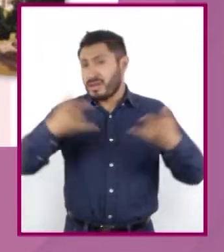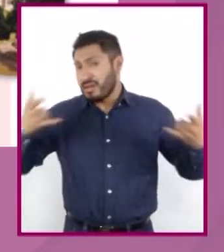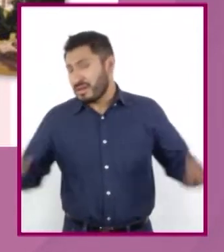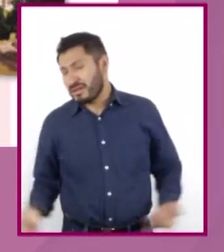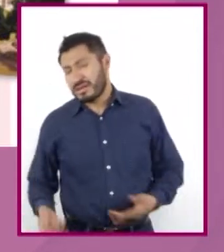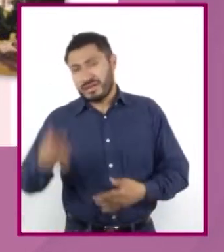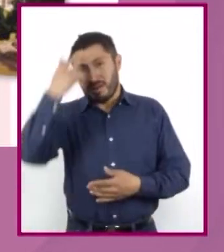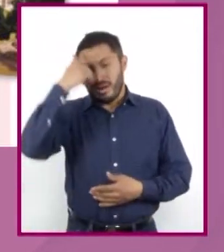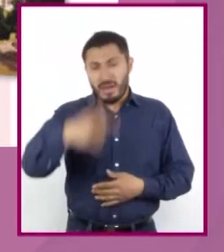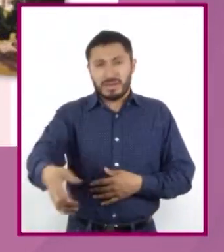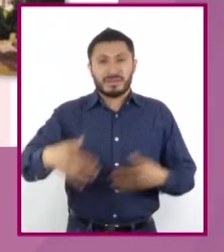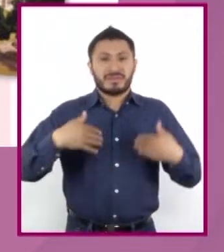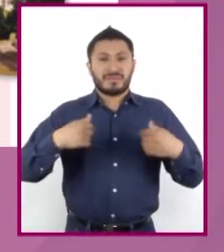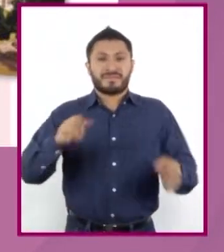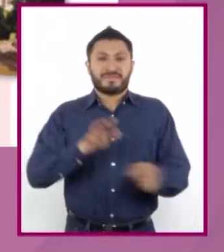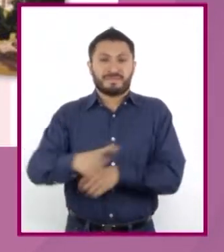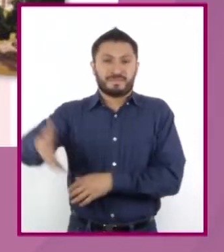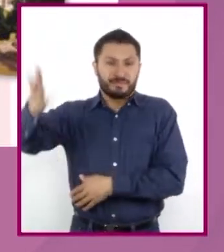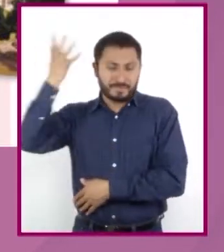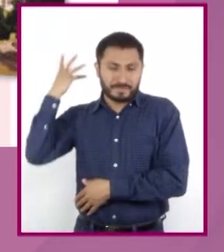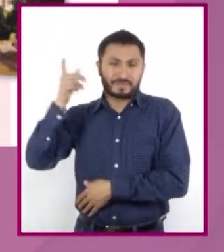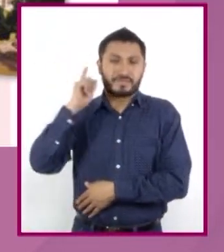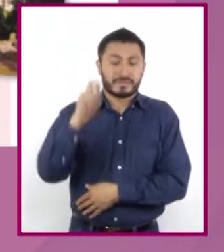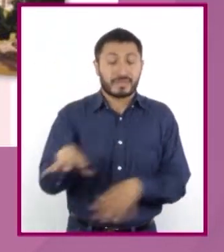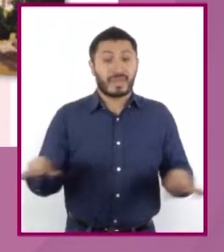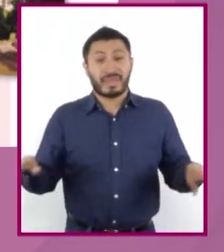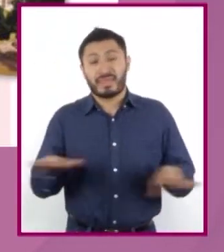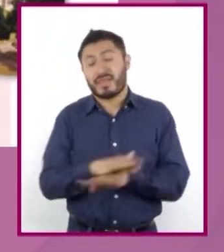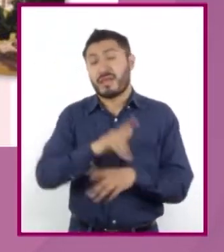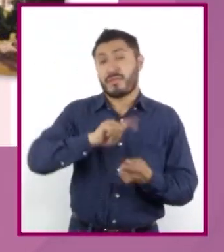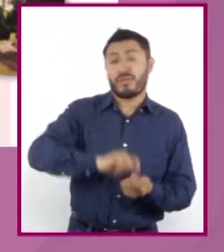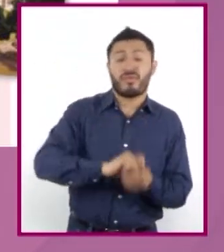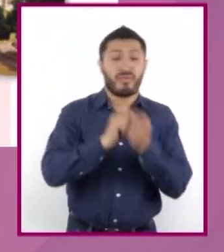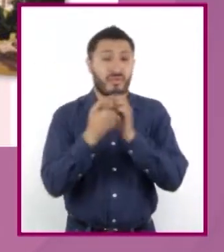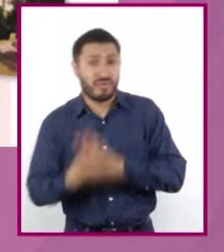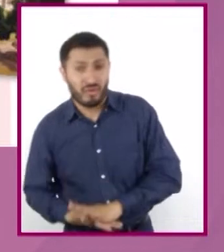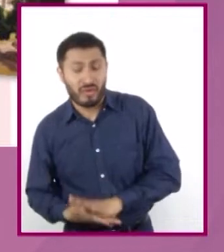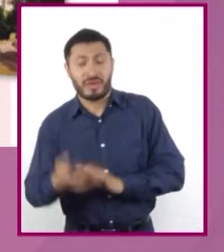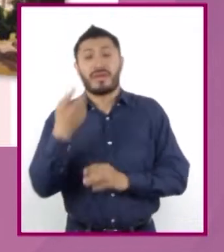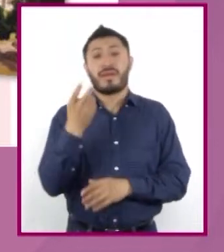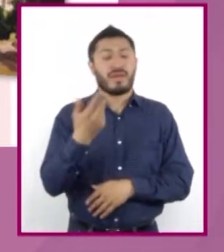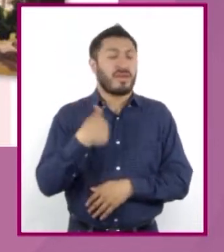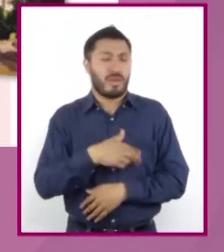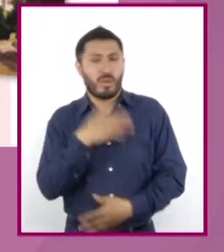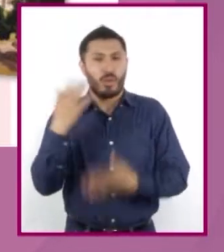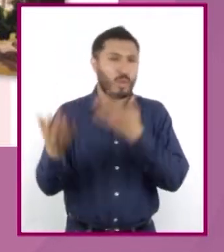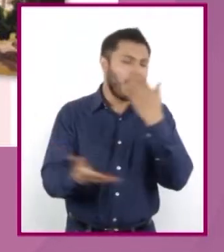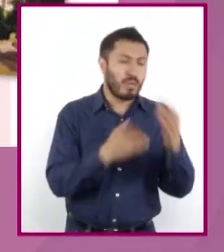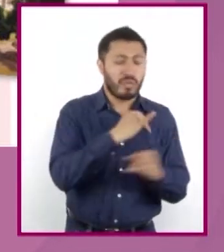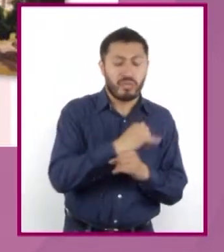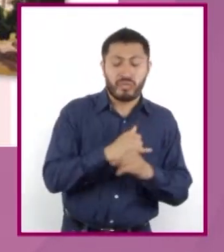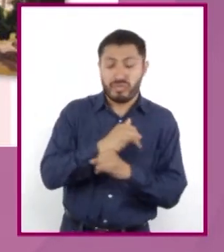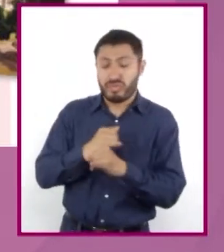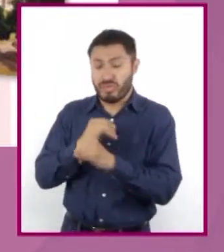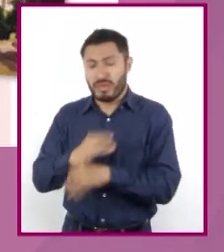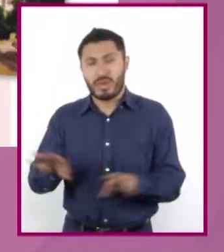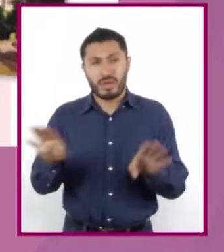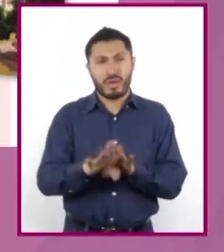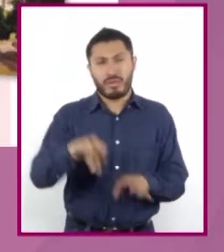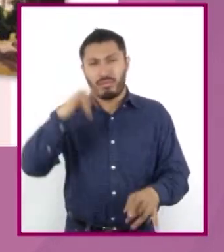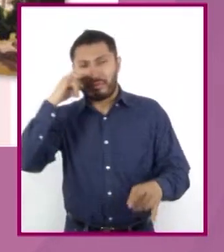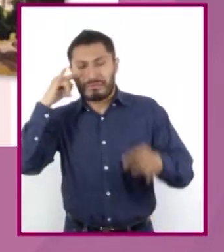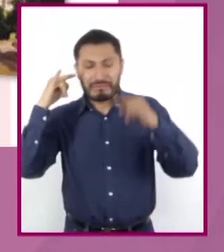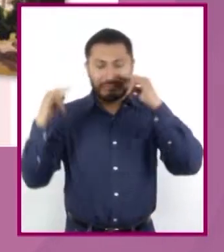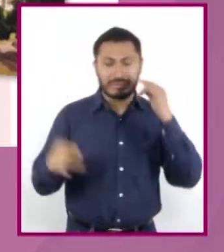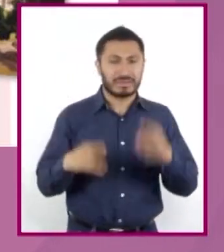son detectores del cambio y la transformación. Estudiamos el cambio instantáneo y casi imperceptible que el paso de los